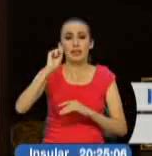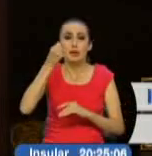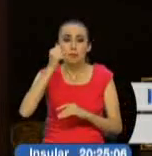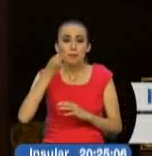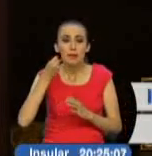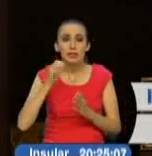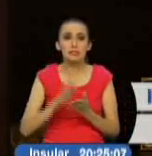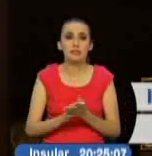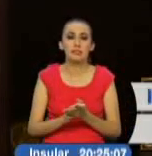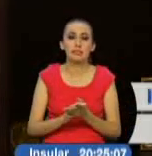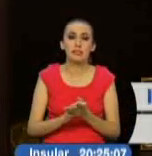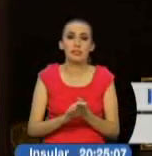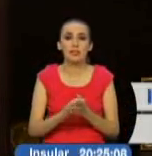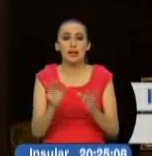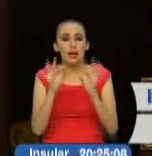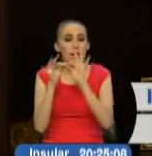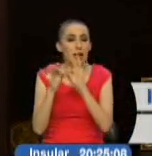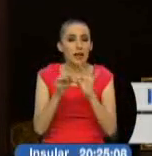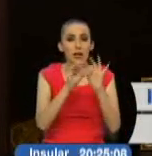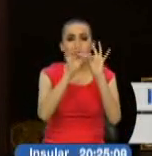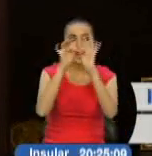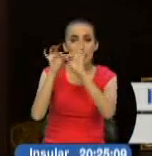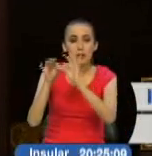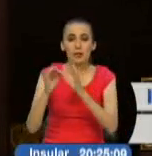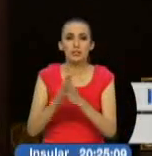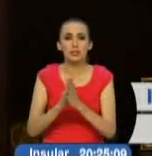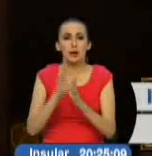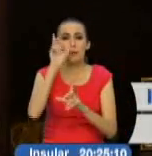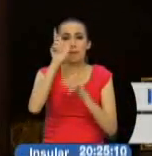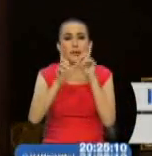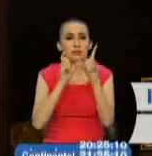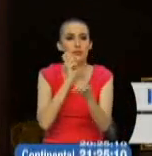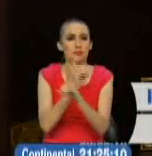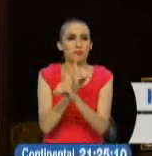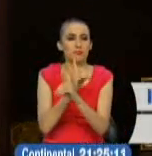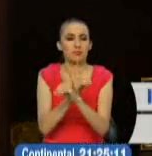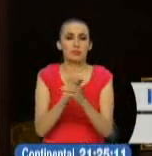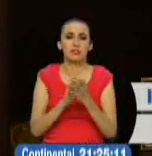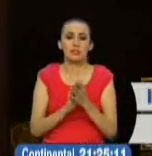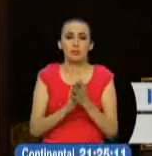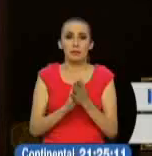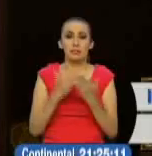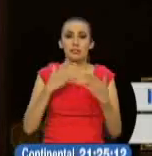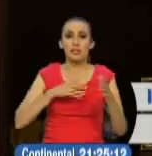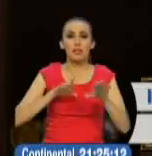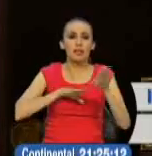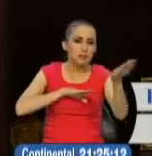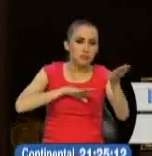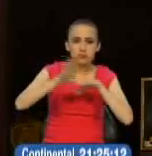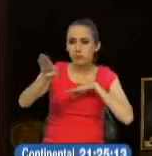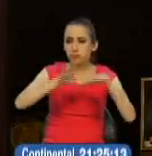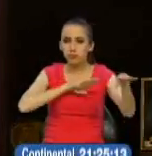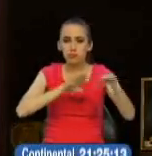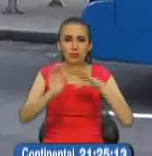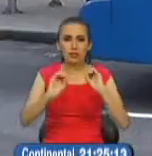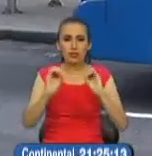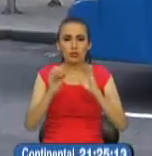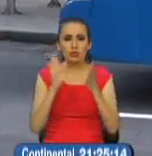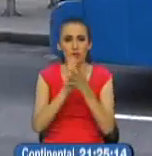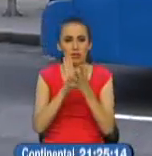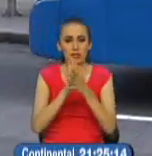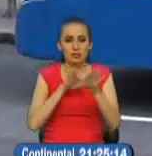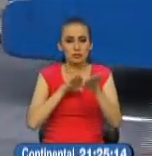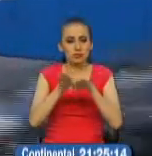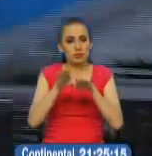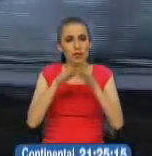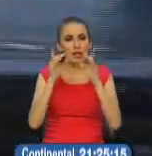las para las personas con movilidad reducida, para evitar el tema de los correteos, que tienen que ser 40 kilómetros por hora. Los diálogos